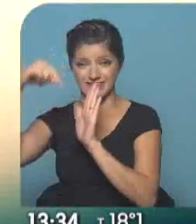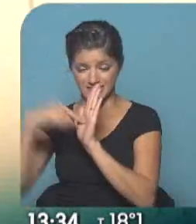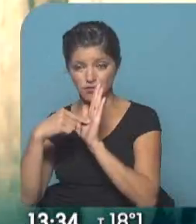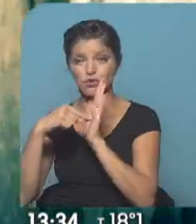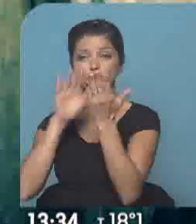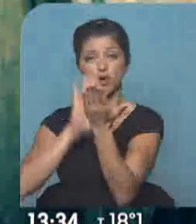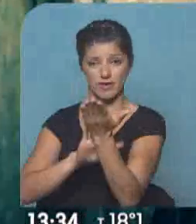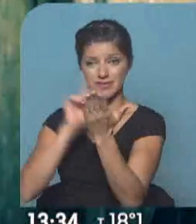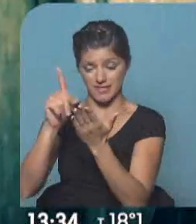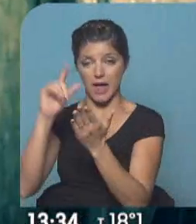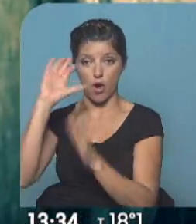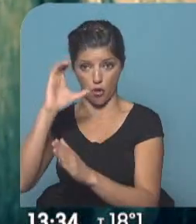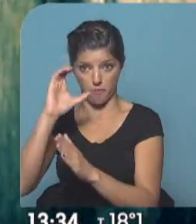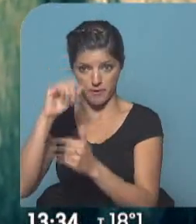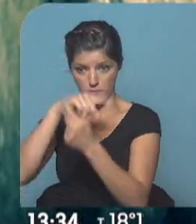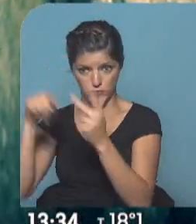país.